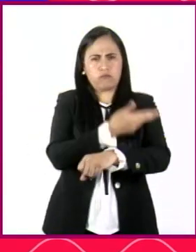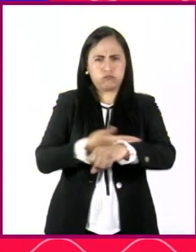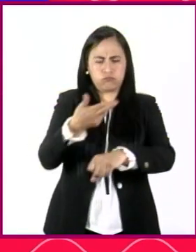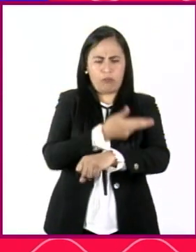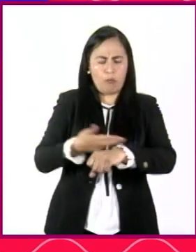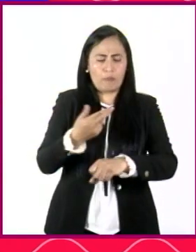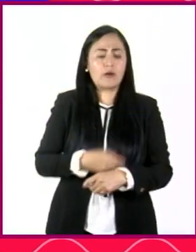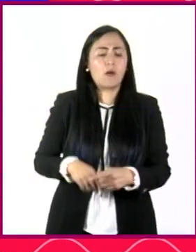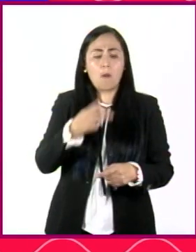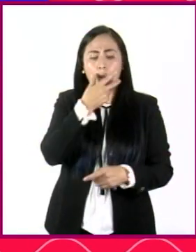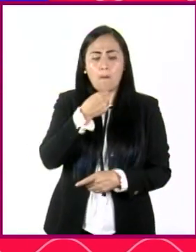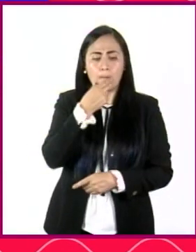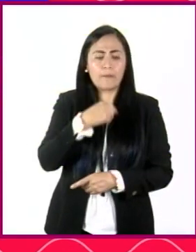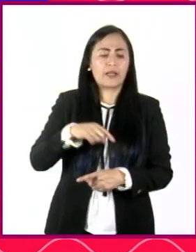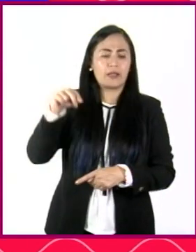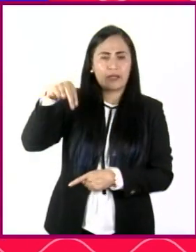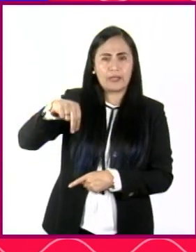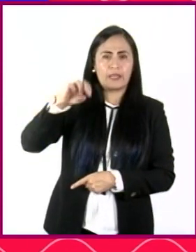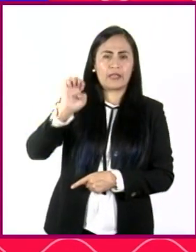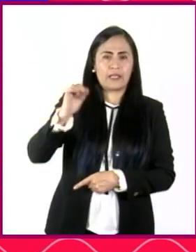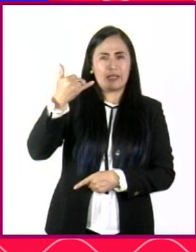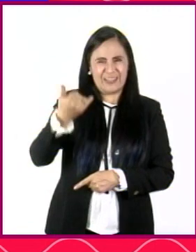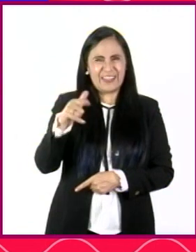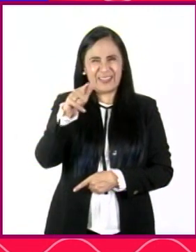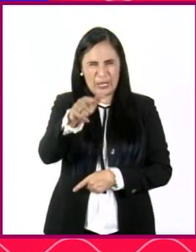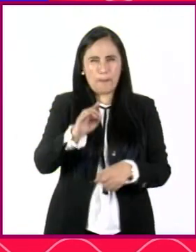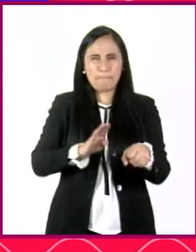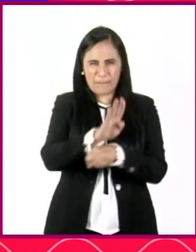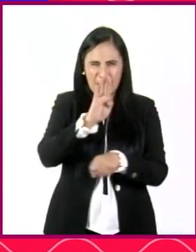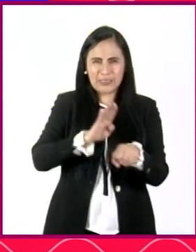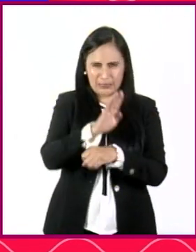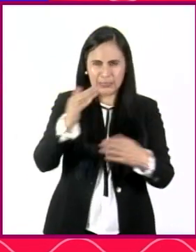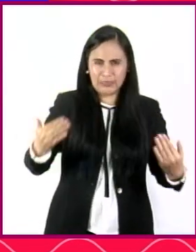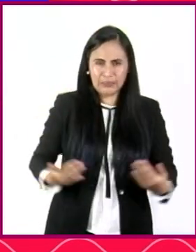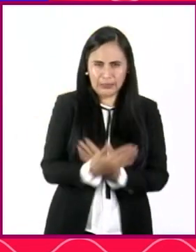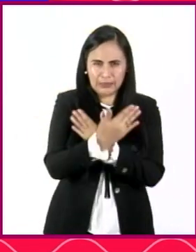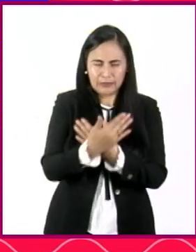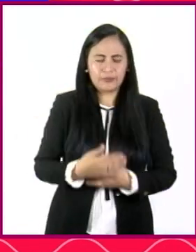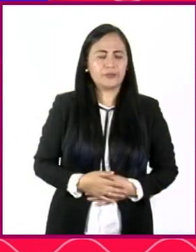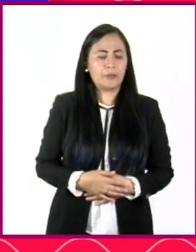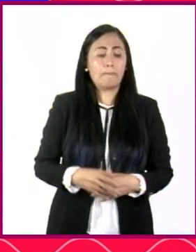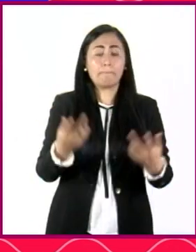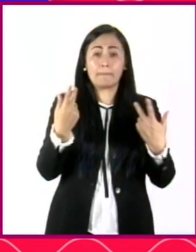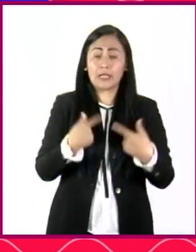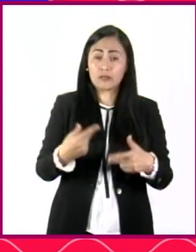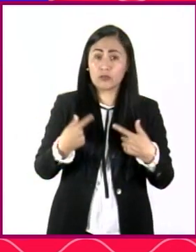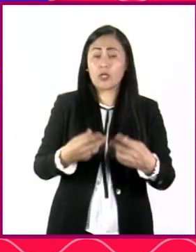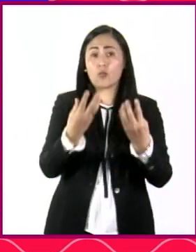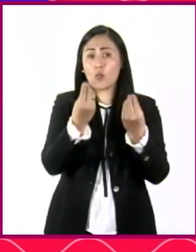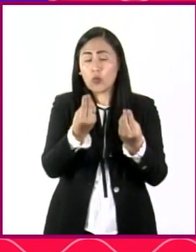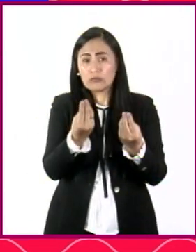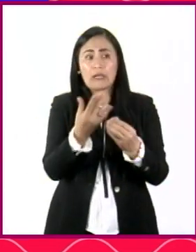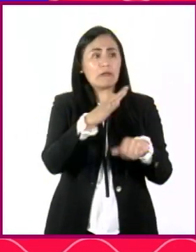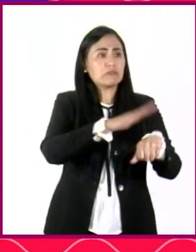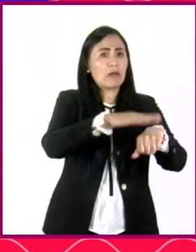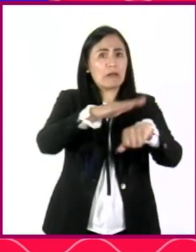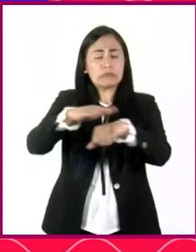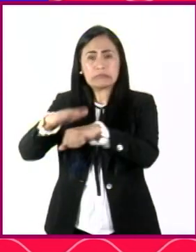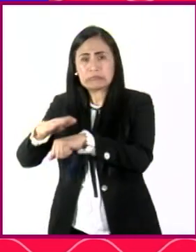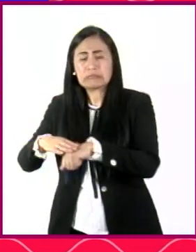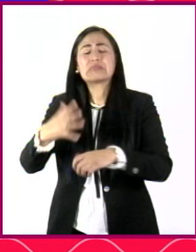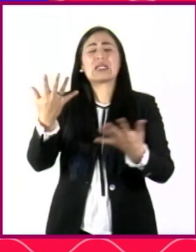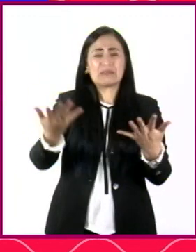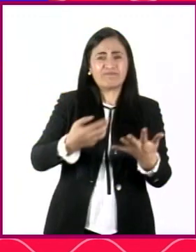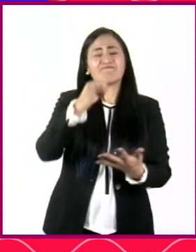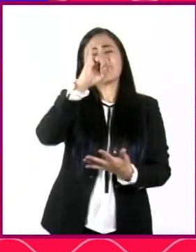Ney López, político de origen brasileño, es una de las muchas personas que advierten el daño que la corrupción